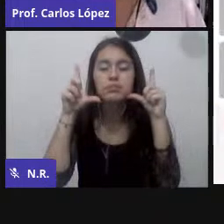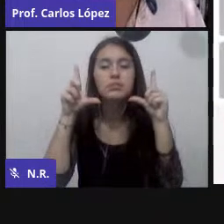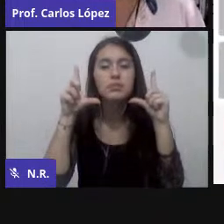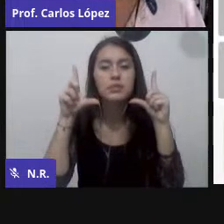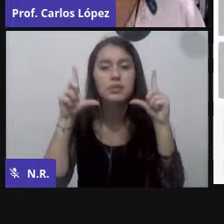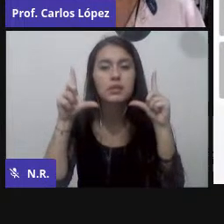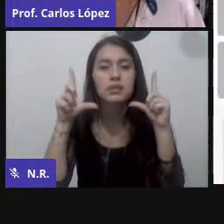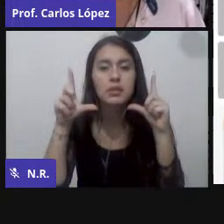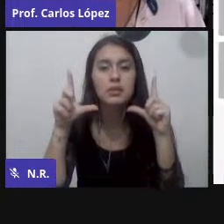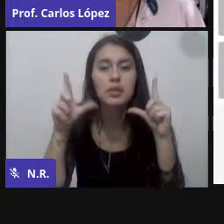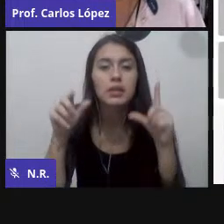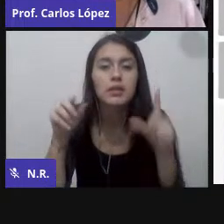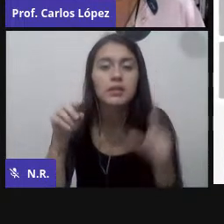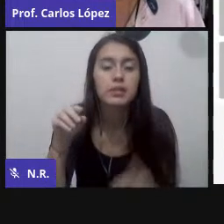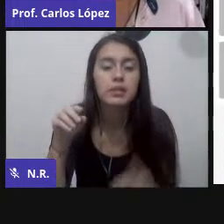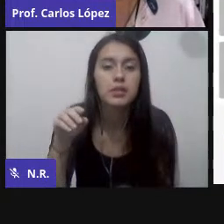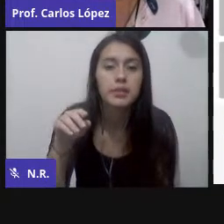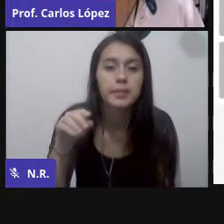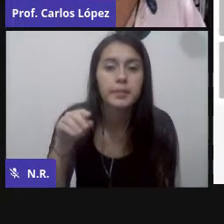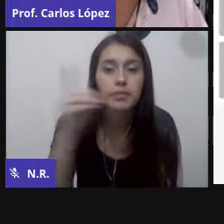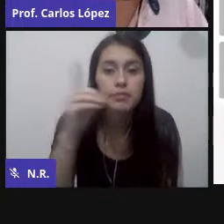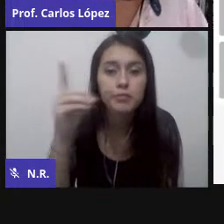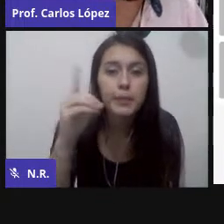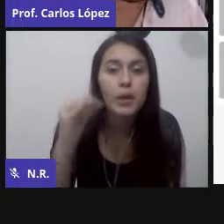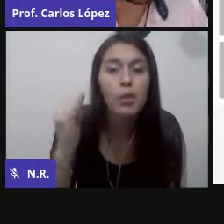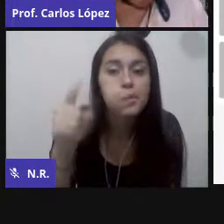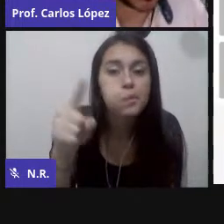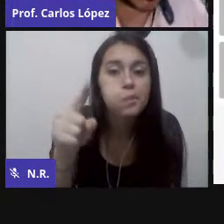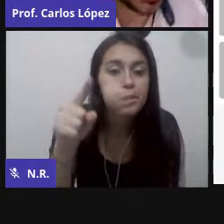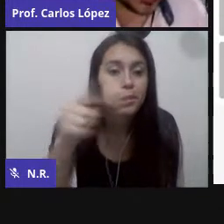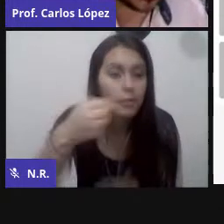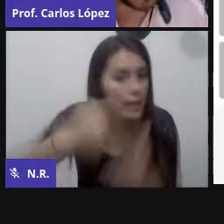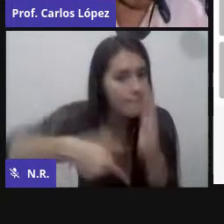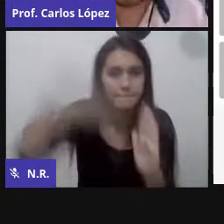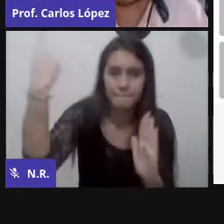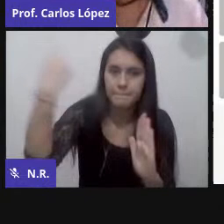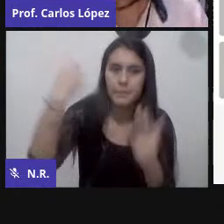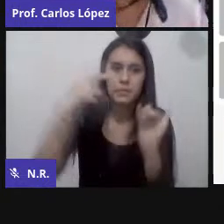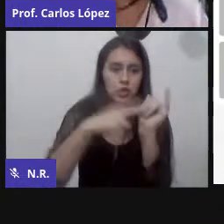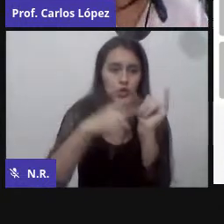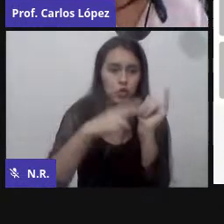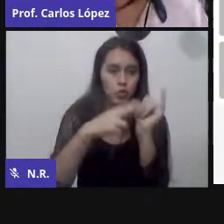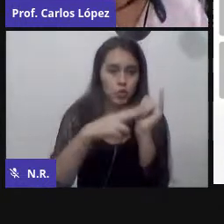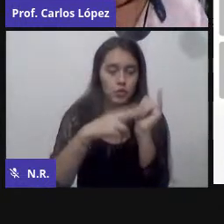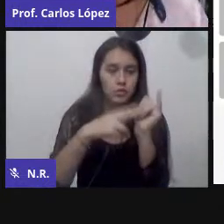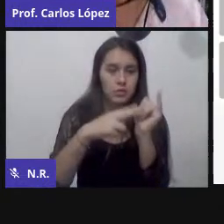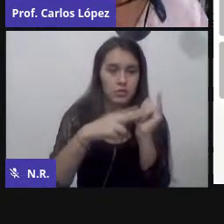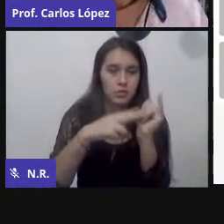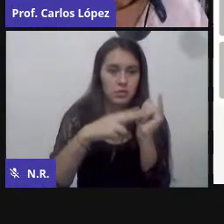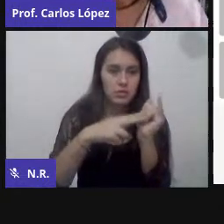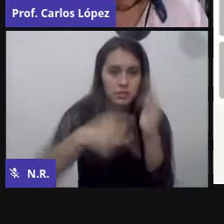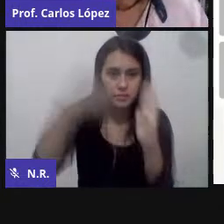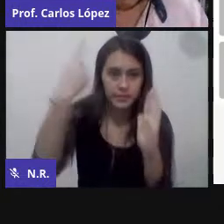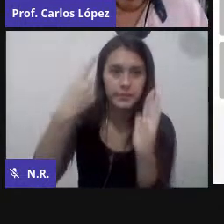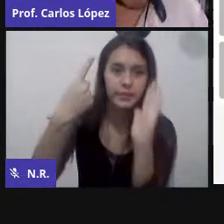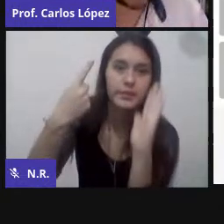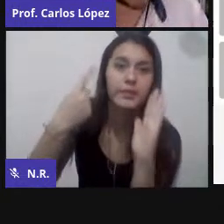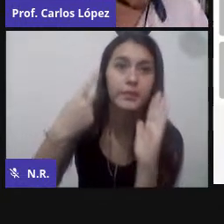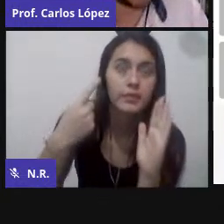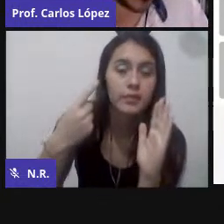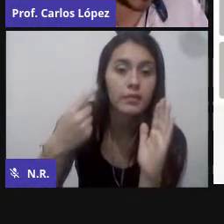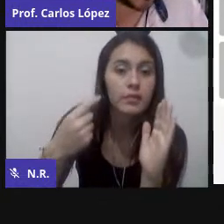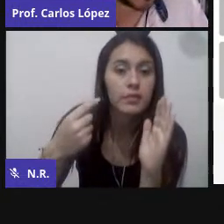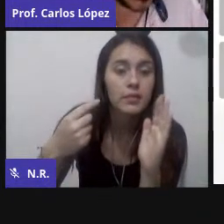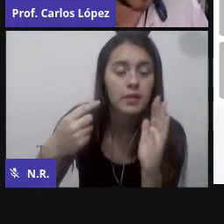¿sí? Está el Go Live, que es para empezar la transmisión. Y aquí, ahí está